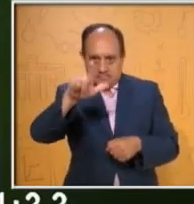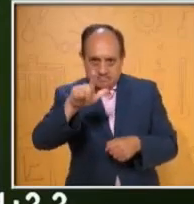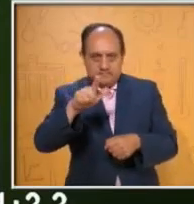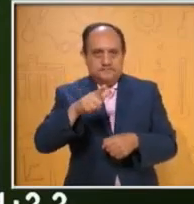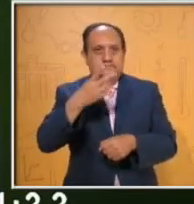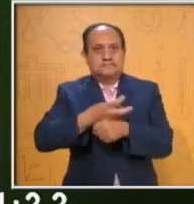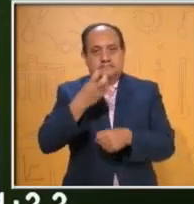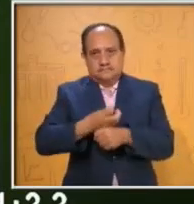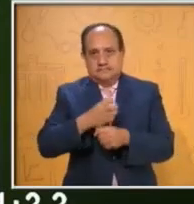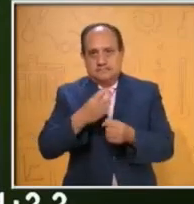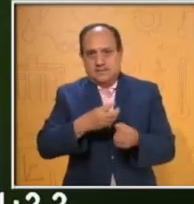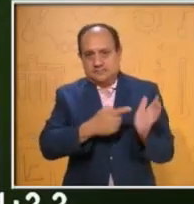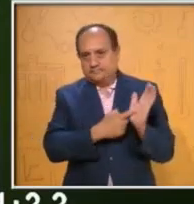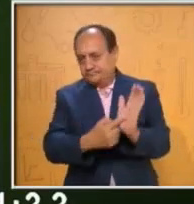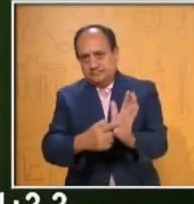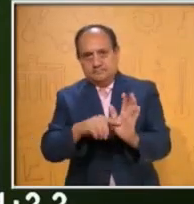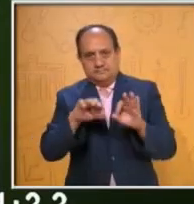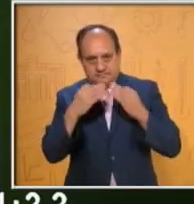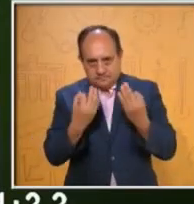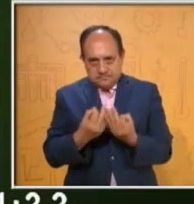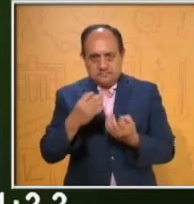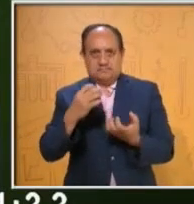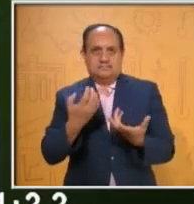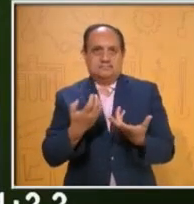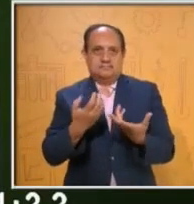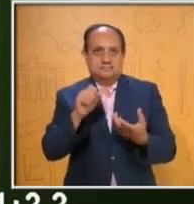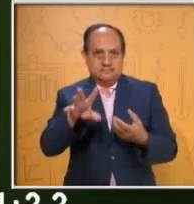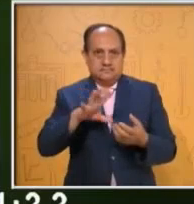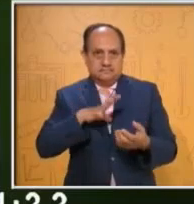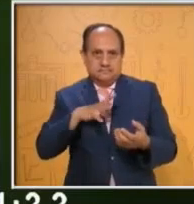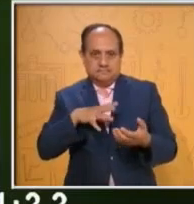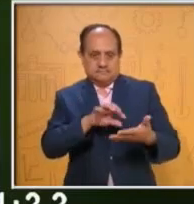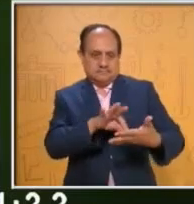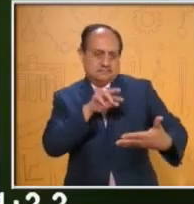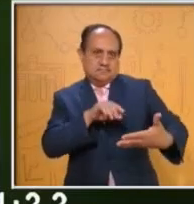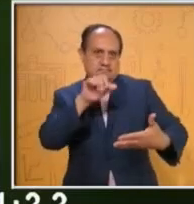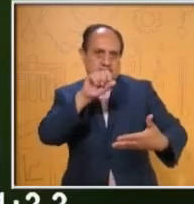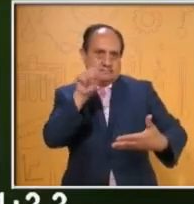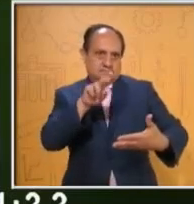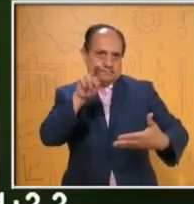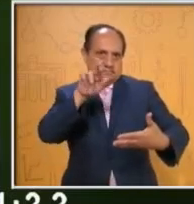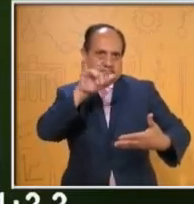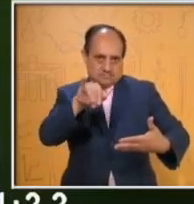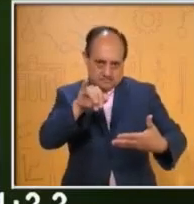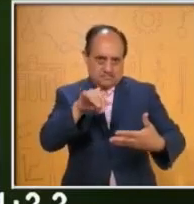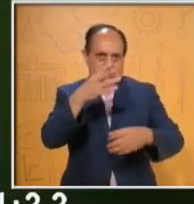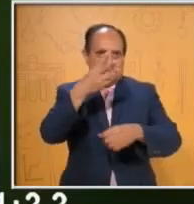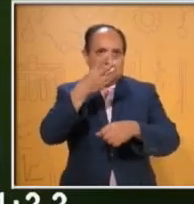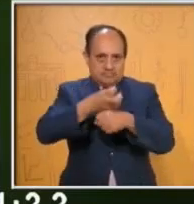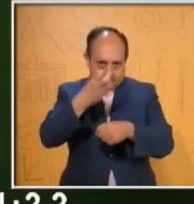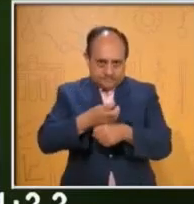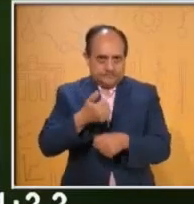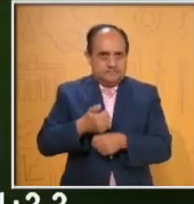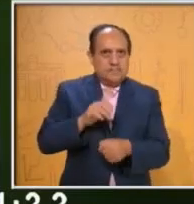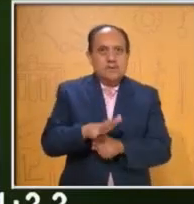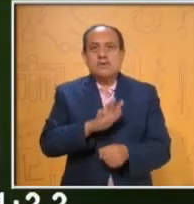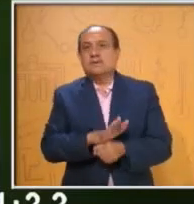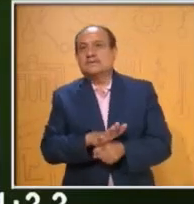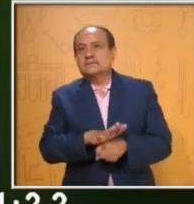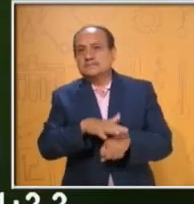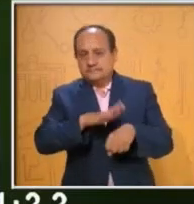grado que hace ahí su actividad de formación. Y tenemos también a Suri de tercer grado. ¿A quién más tenemos, maestro